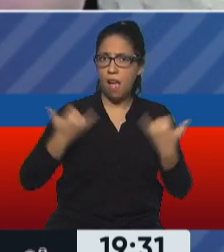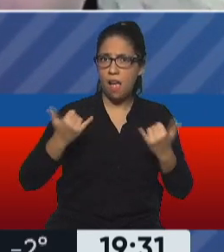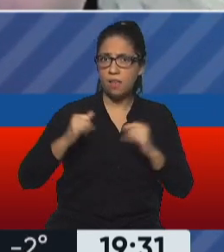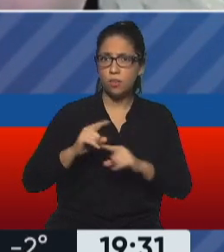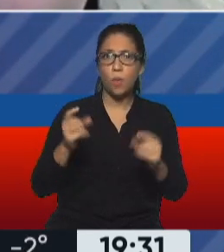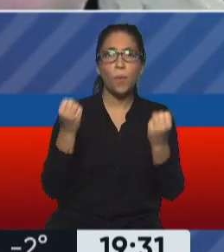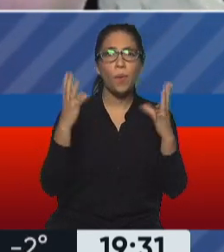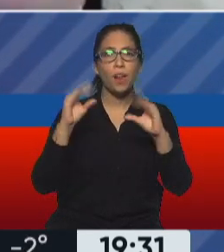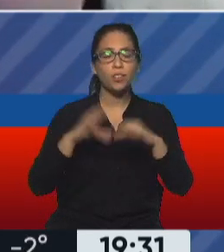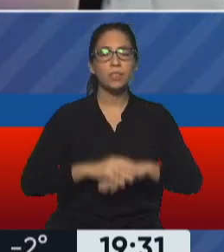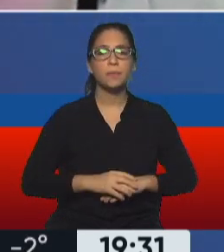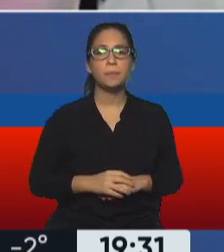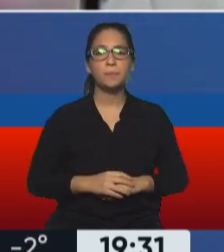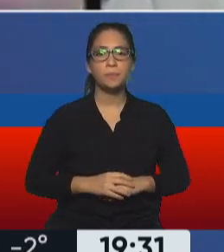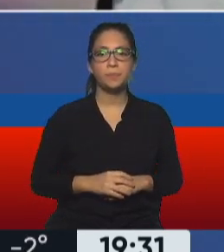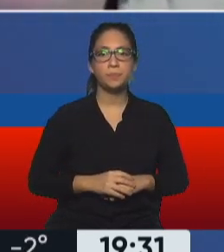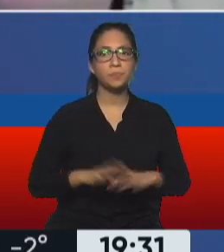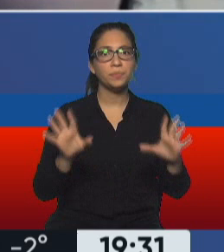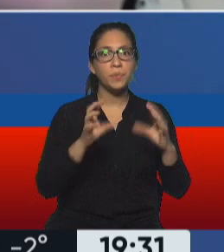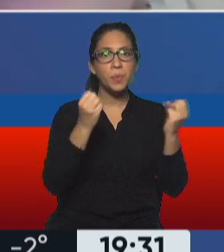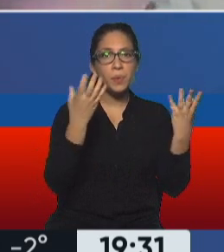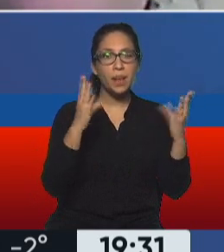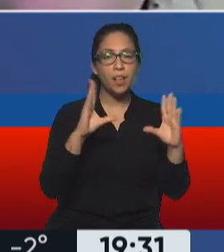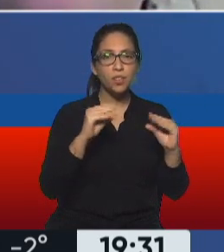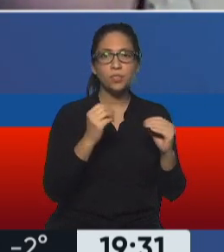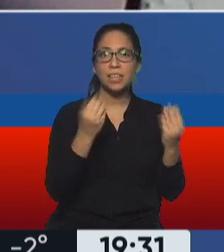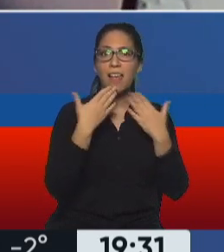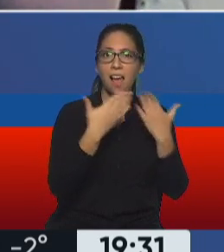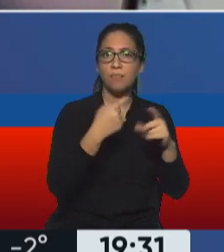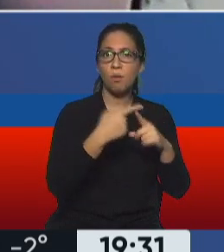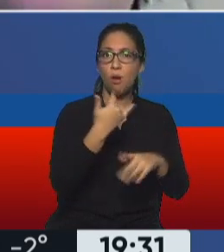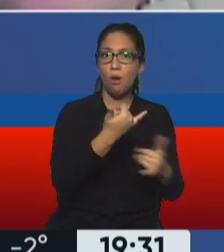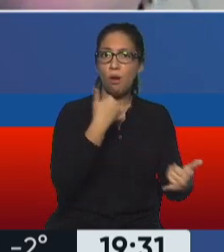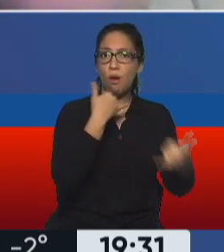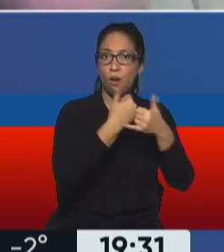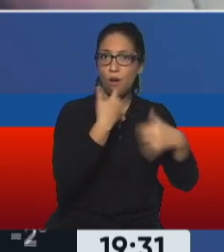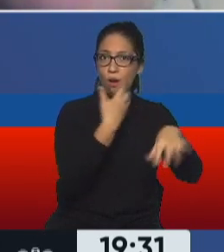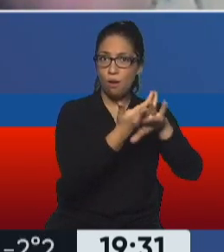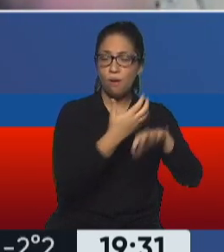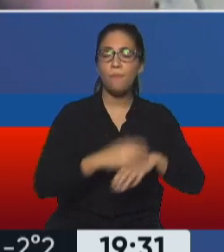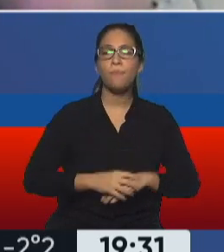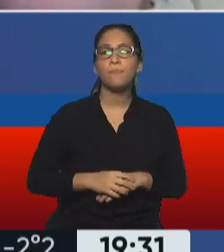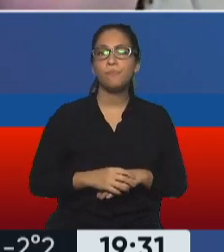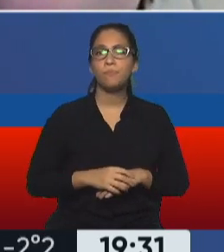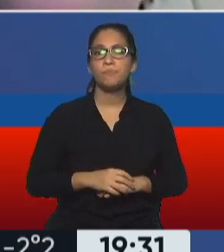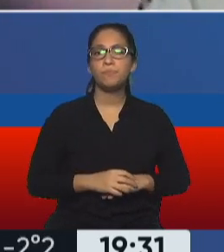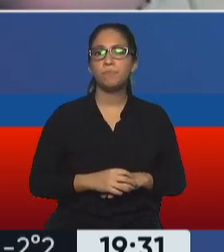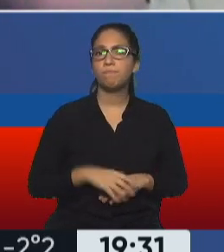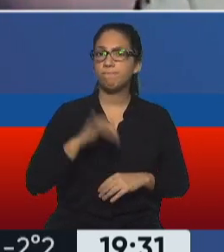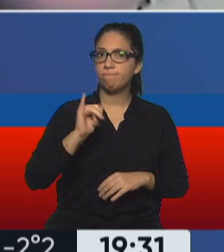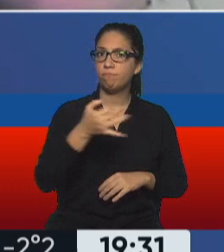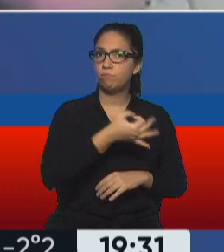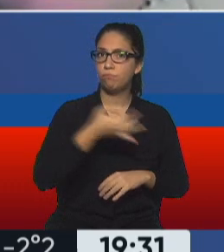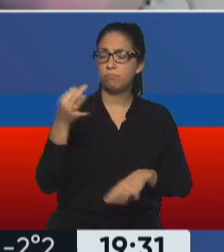Muy buenas noches. ¿Qué tal? Buenas noches y muchas gracias por el llamado. Bueno, en realidad sí, por supuesto, desde la